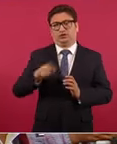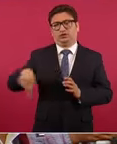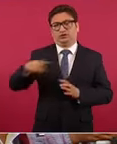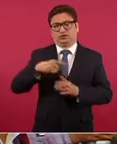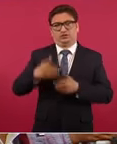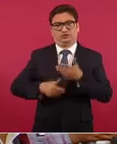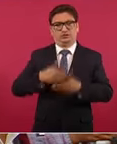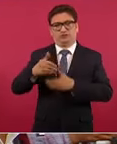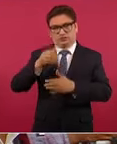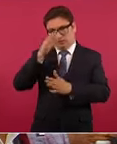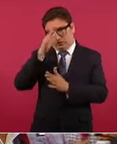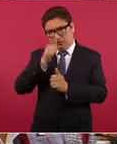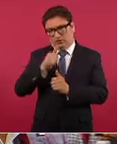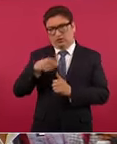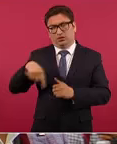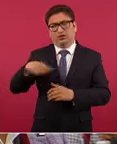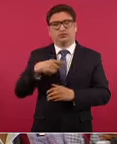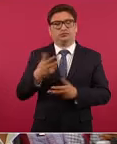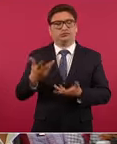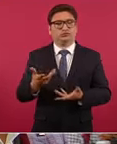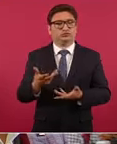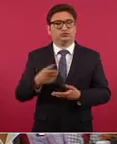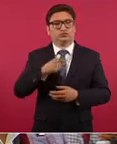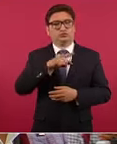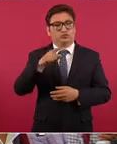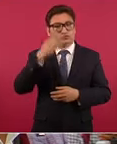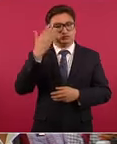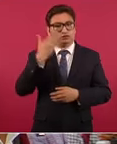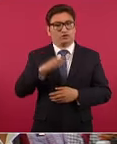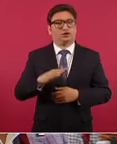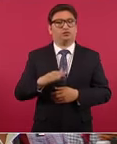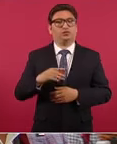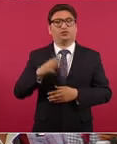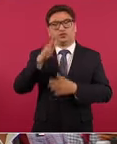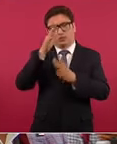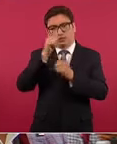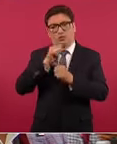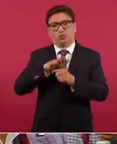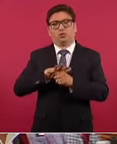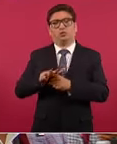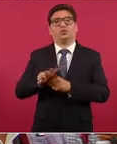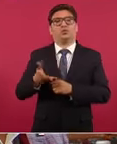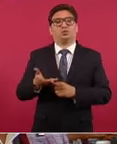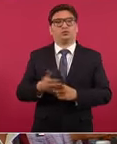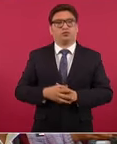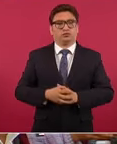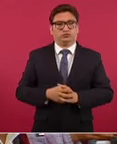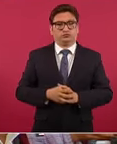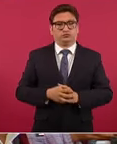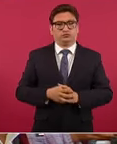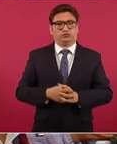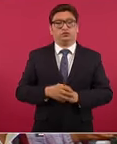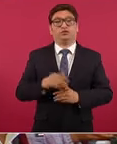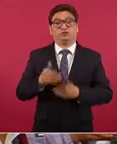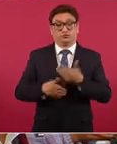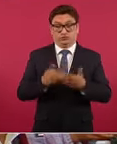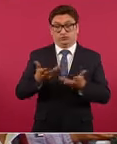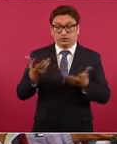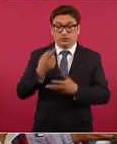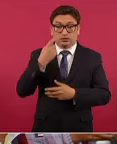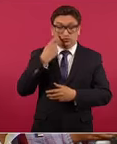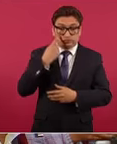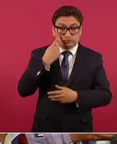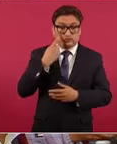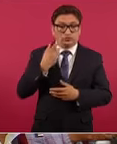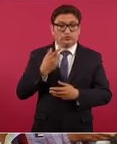los avances de los acuerdos que tuvieron si usted está enterado de los acuerdos en los que llegaron y si pudiera haber hechos concretos